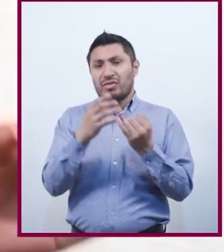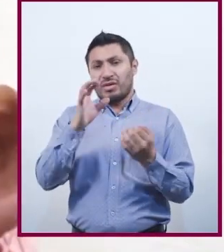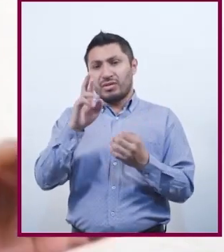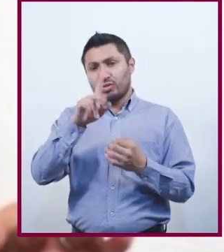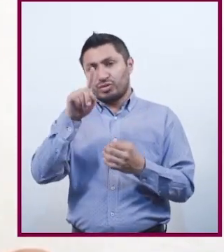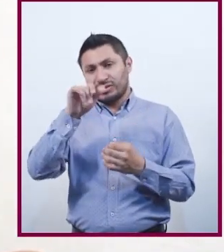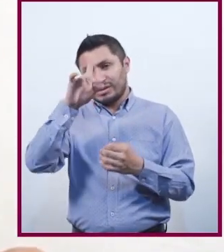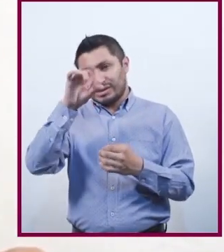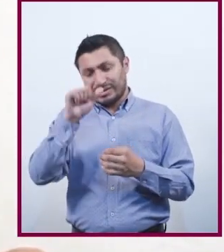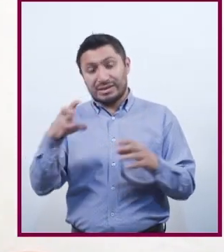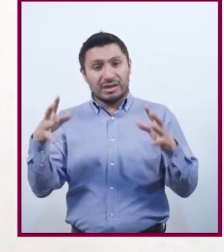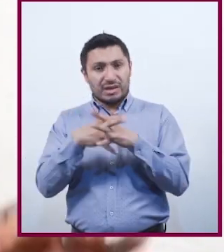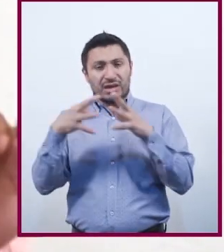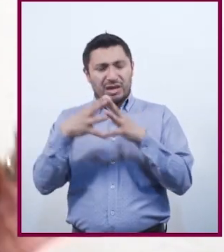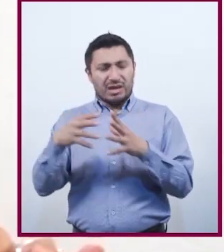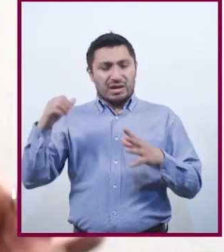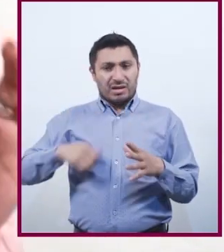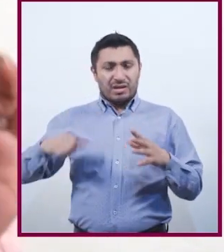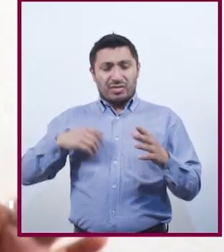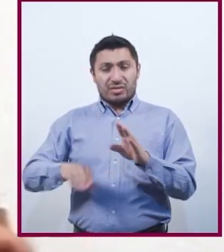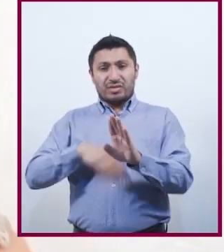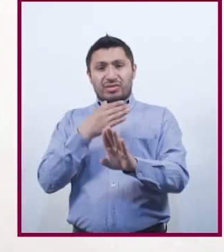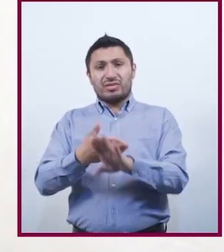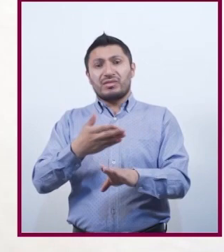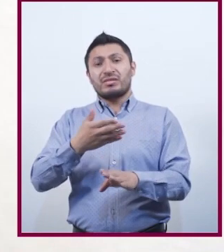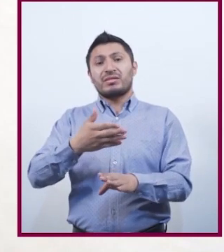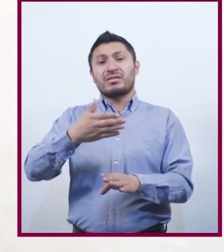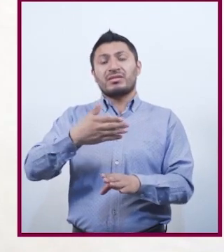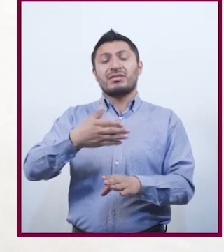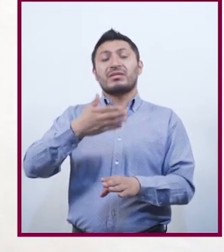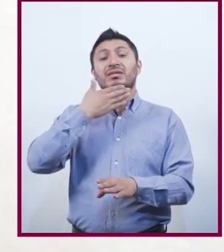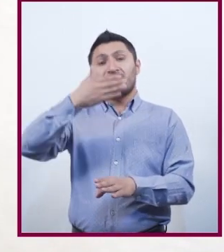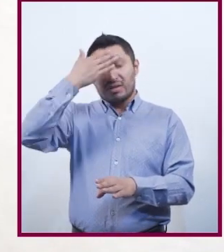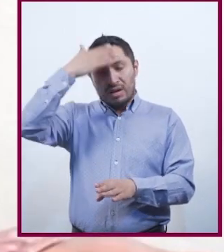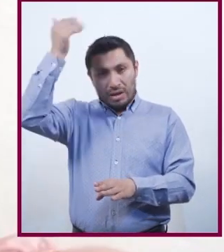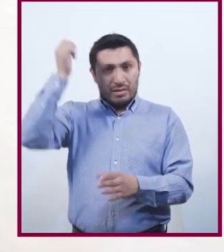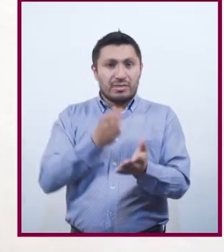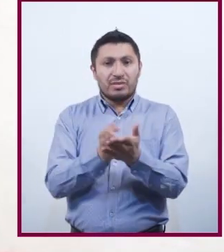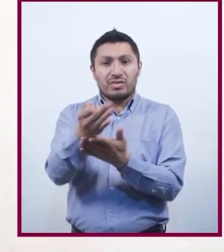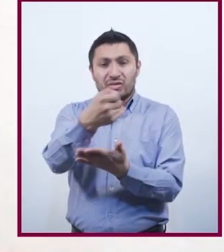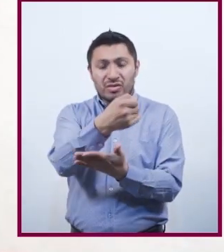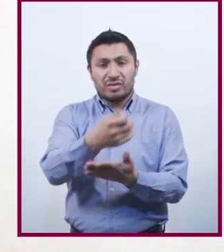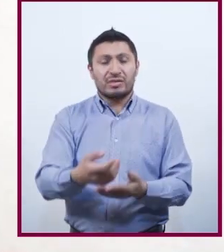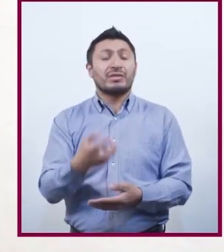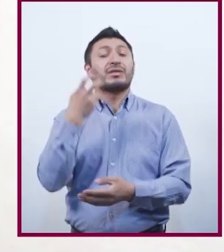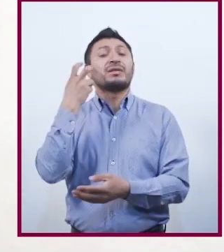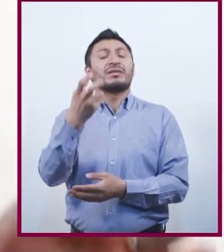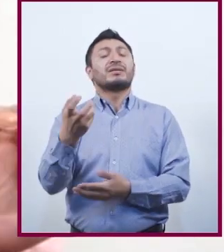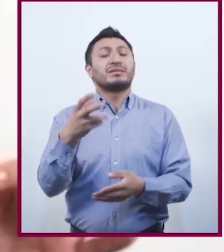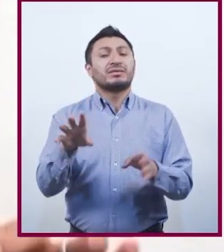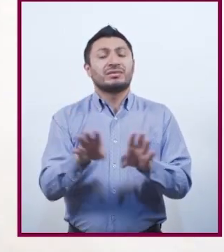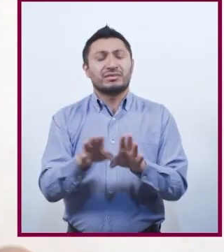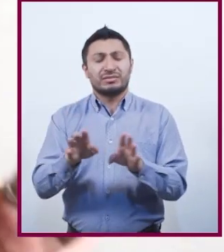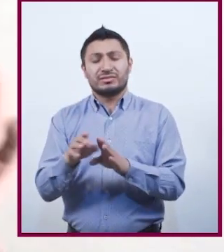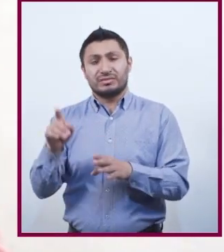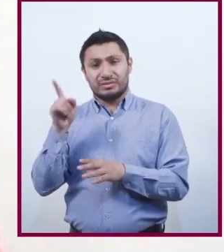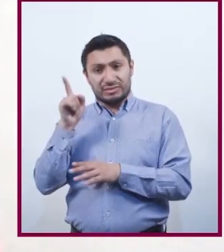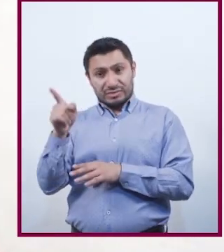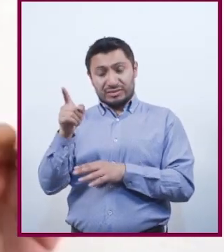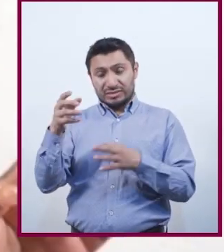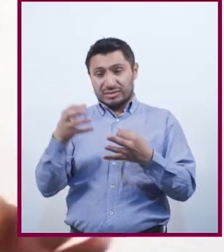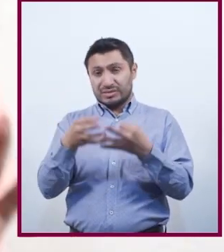cruzadas, aquellas guerras medievales en contra de los árabes infieles. En cuestiones geoestratégicas, Medio Oriente